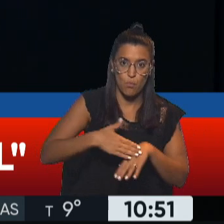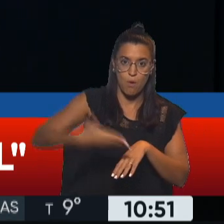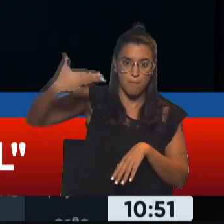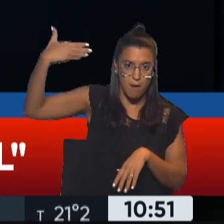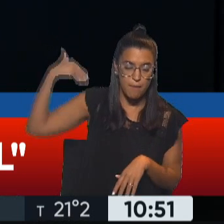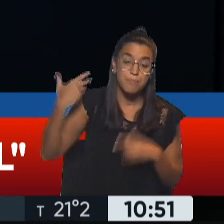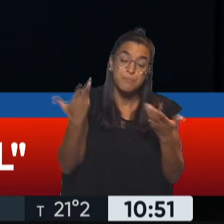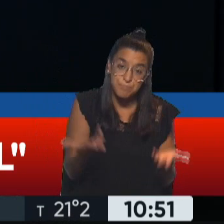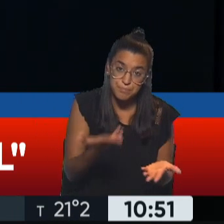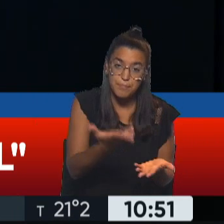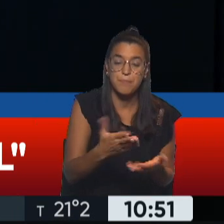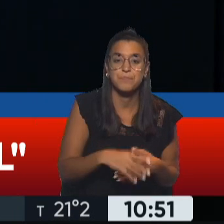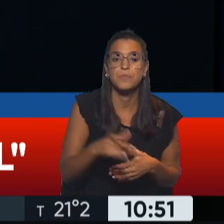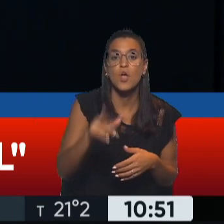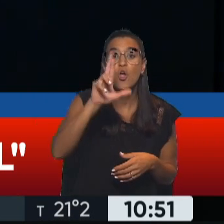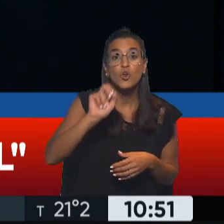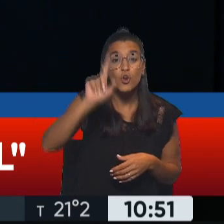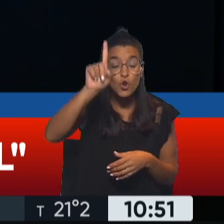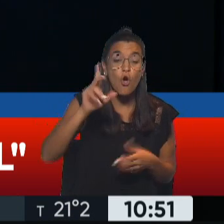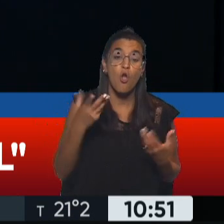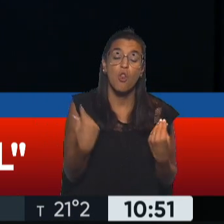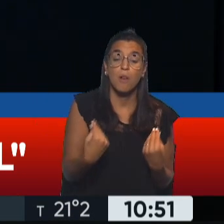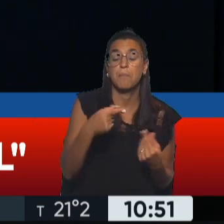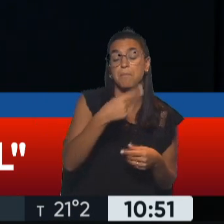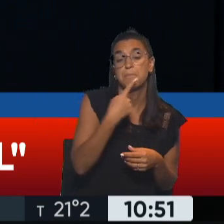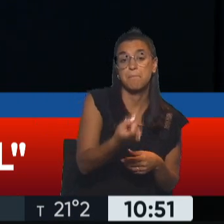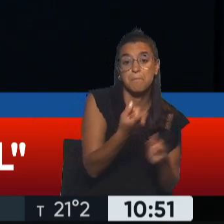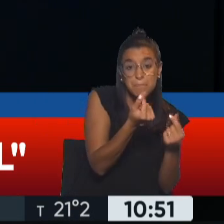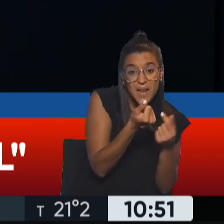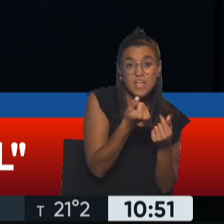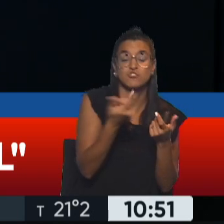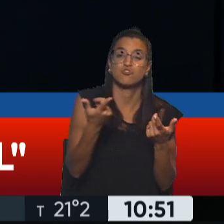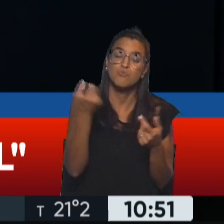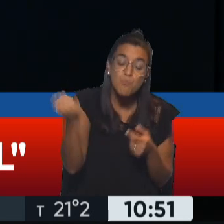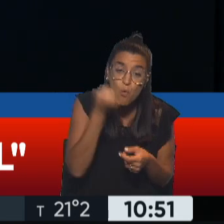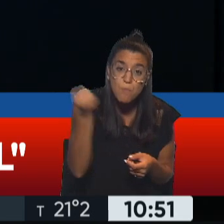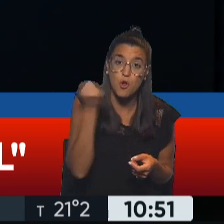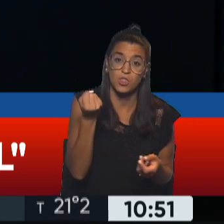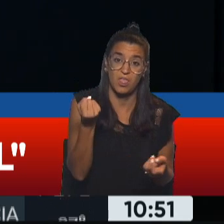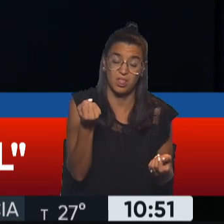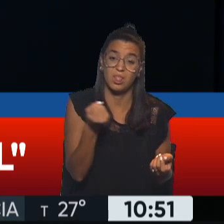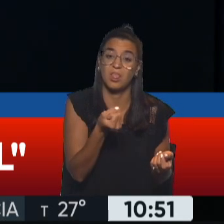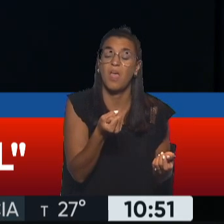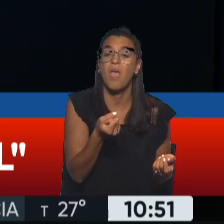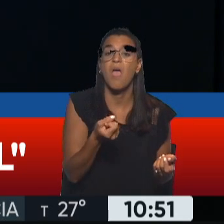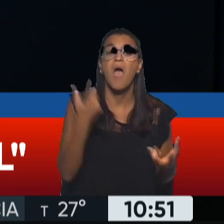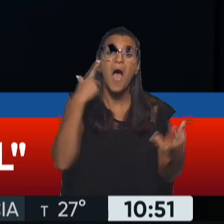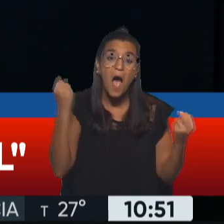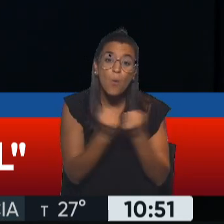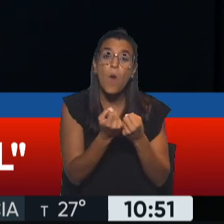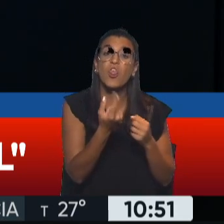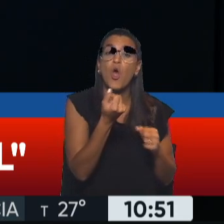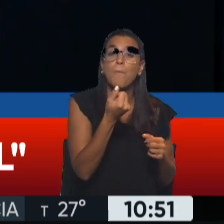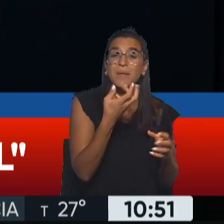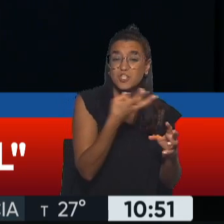ello, el rol de las políticas de precios e ingresos es fundamental. Los acuerdos de precios van